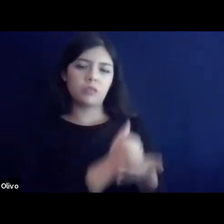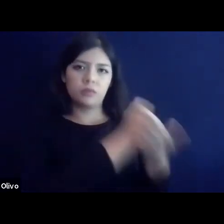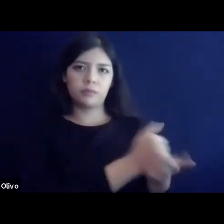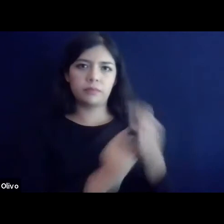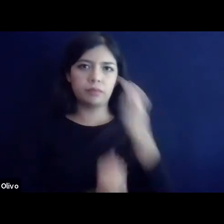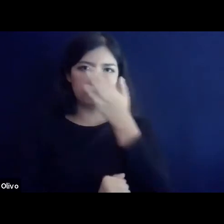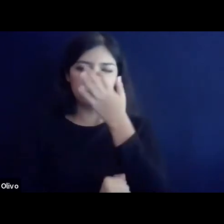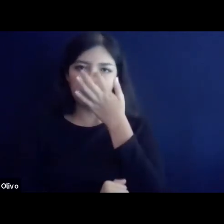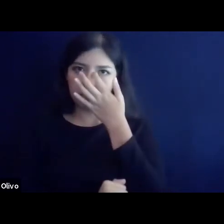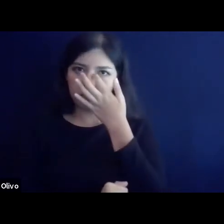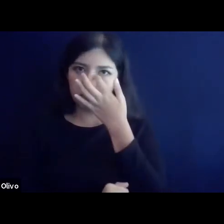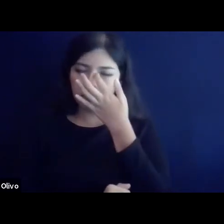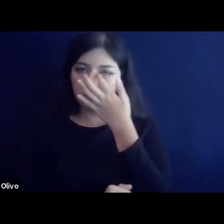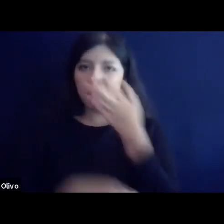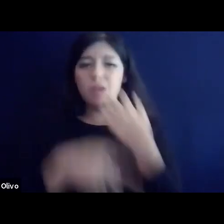no hay medicina.